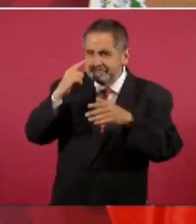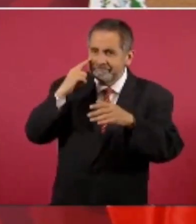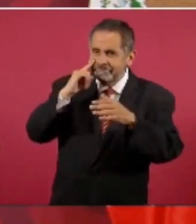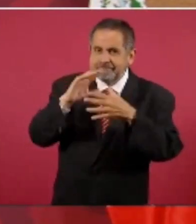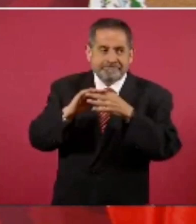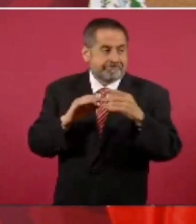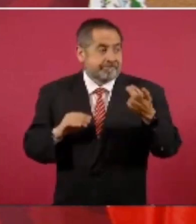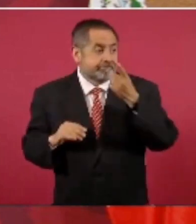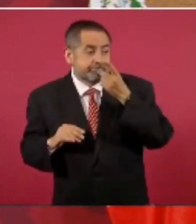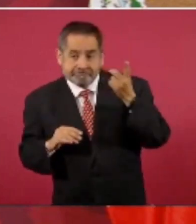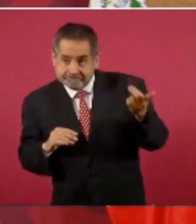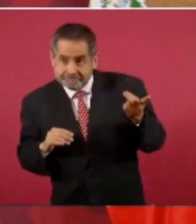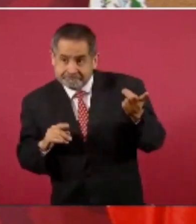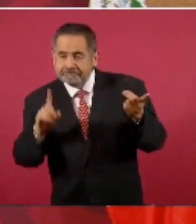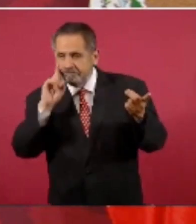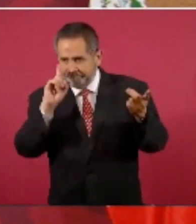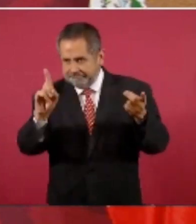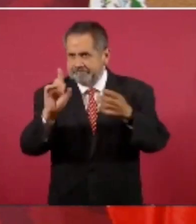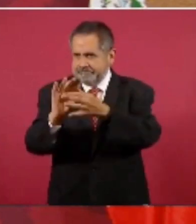¿Cómo orientamos?